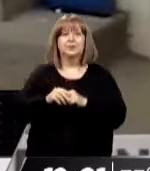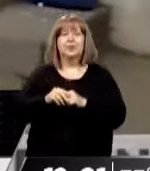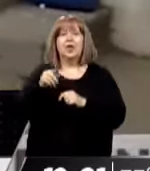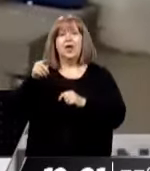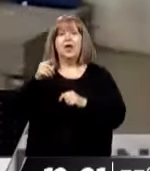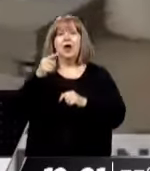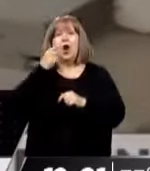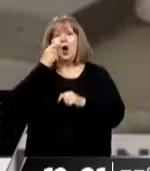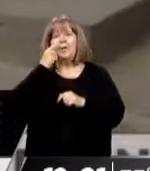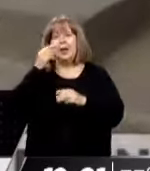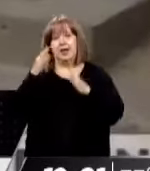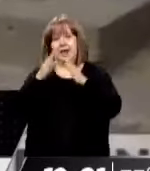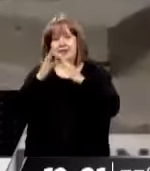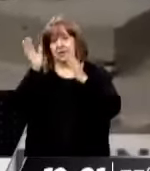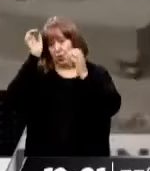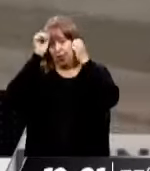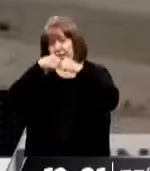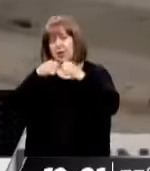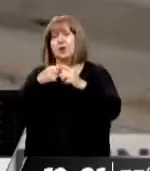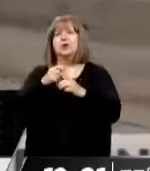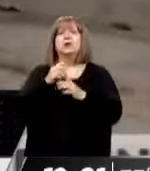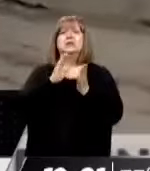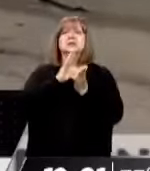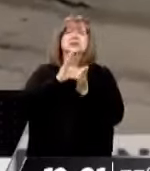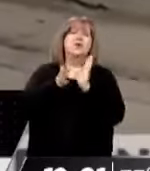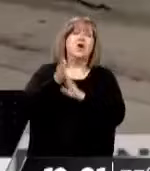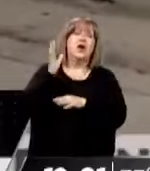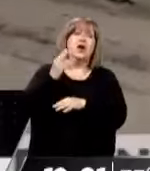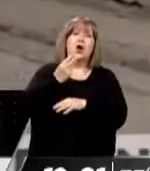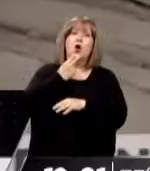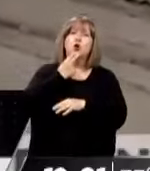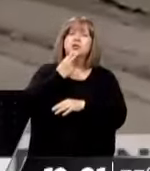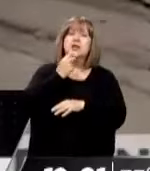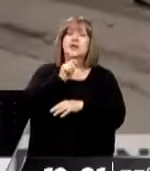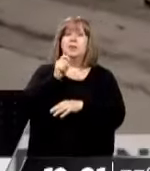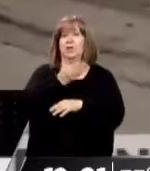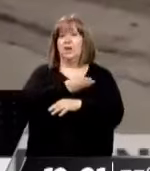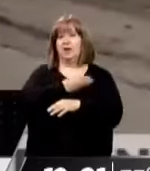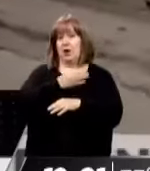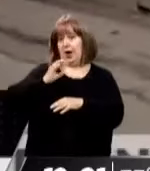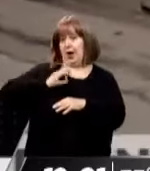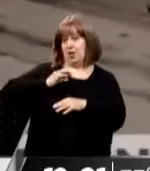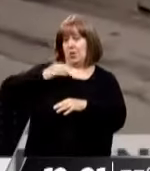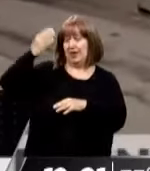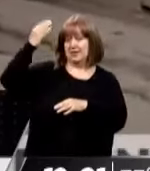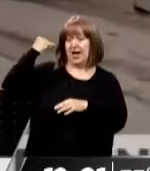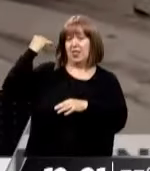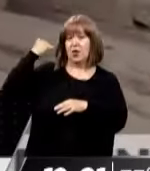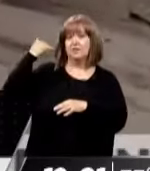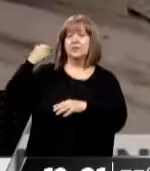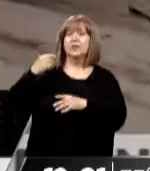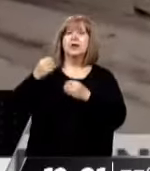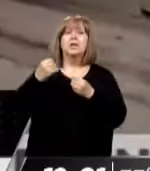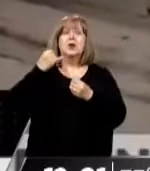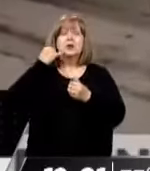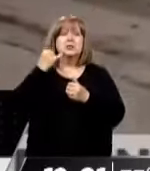Estaba prófugo desde el 11 de febrero del año pasado, casi un año prófugo de la justicia. Dieron con su paradero tras el llamado de una